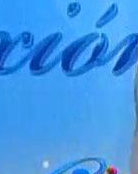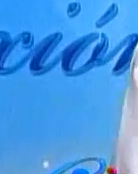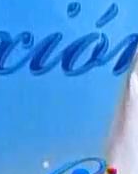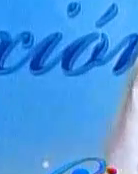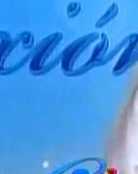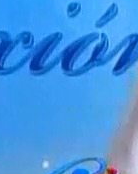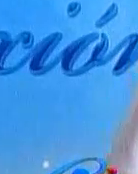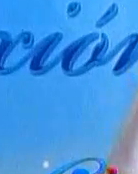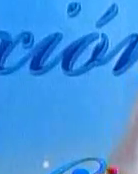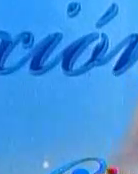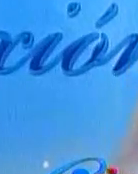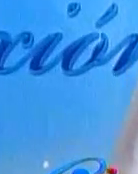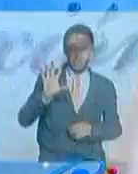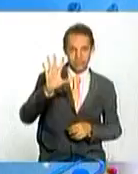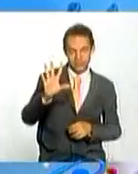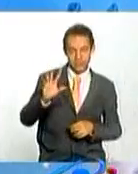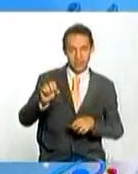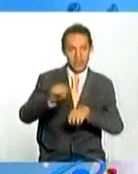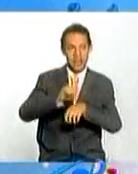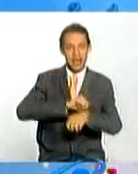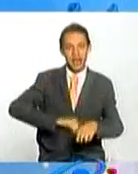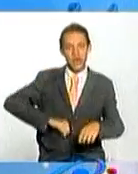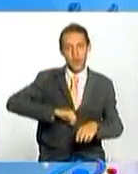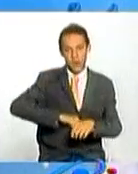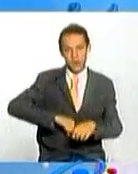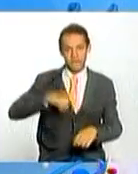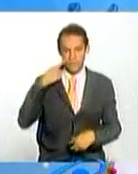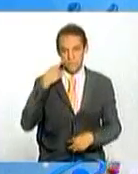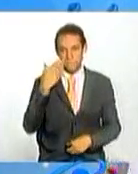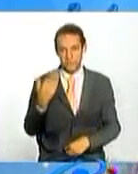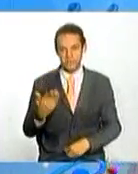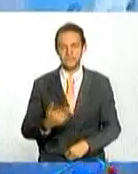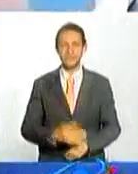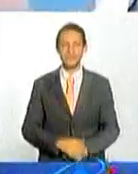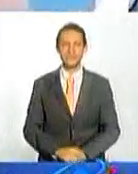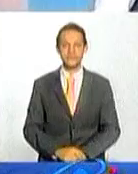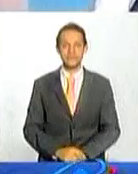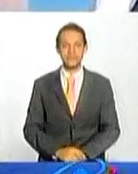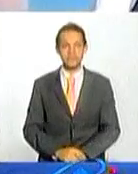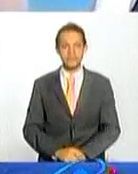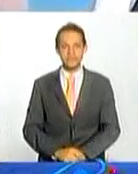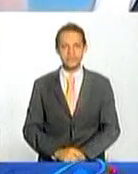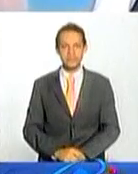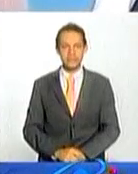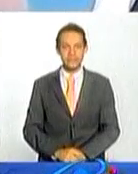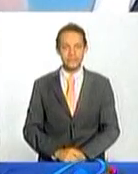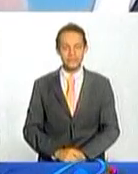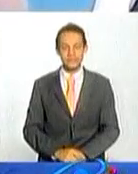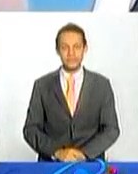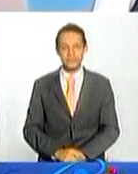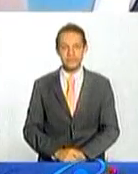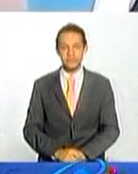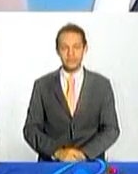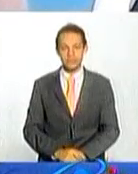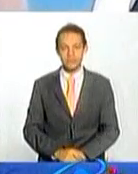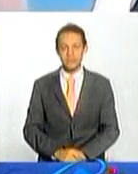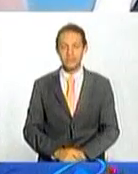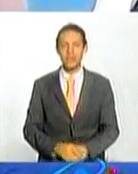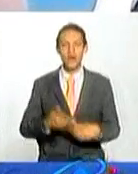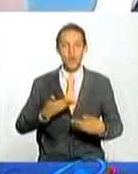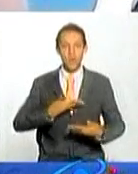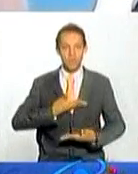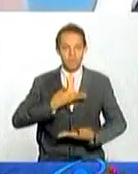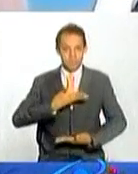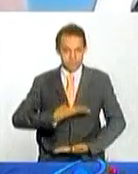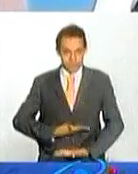verlo en este momento en directo con esta ecografía abdominal. Bueno, entonces seguimos bajando y vamos hacia la